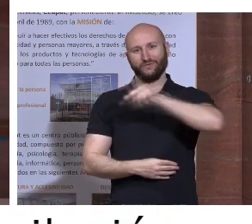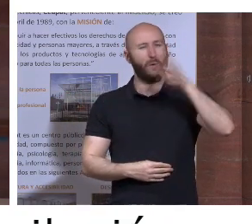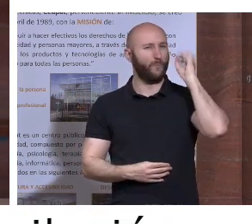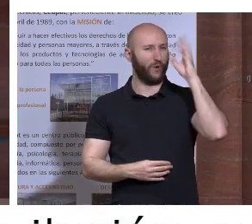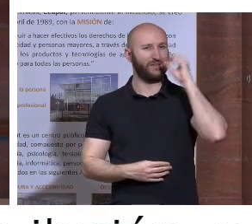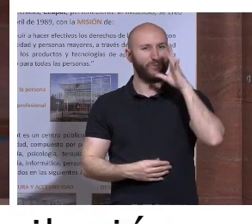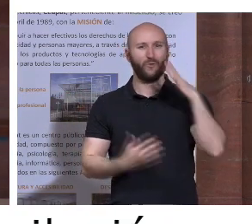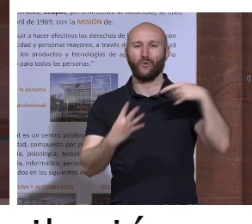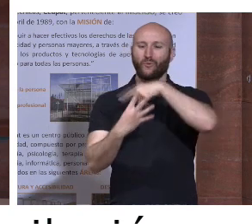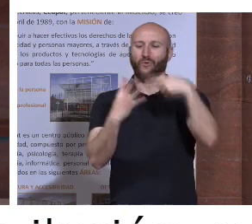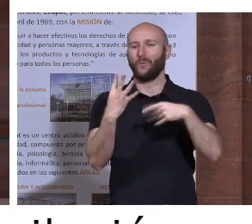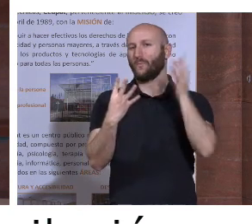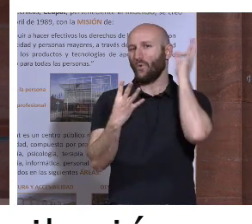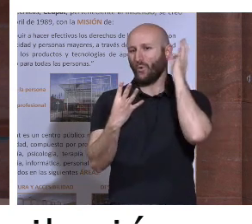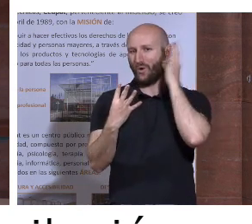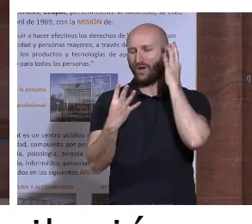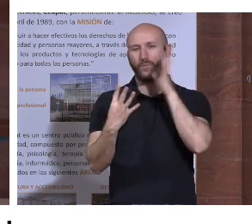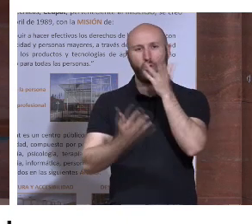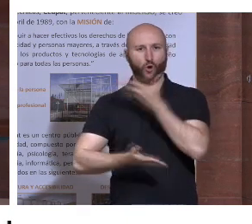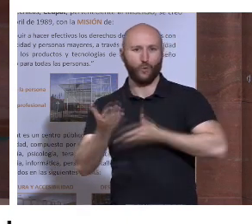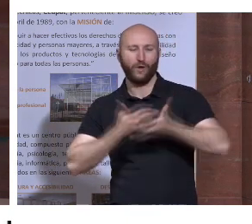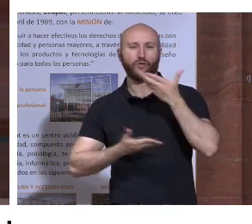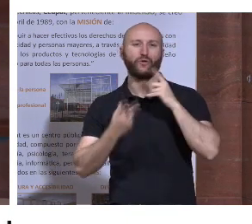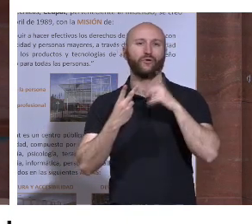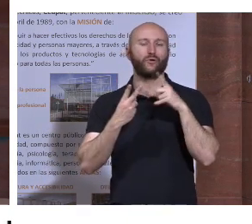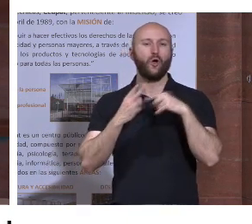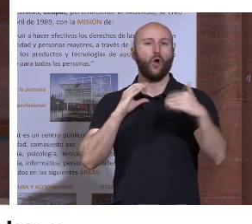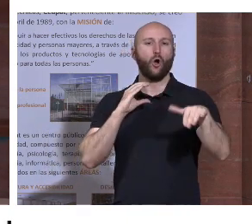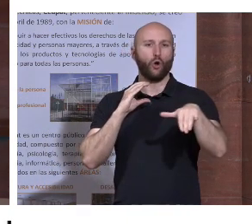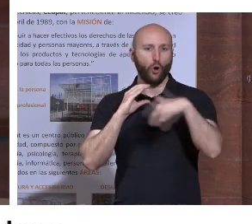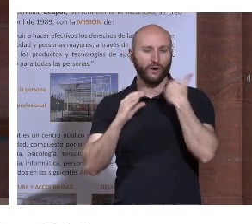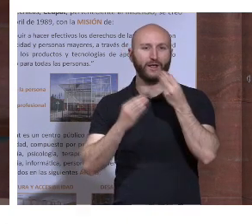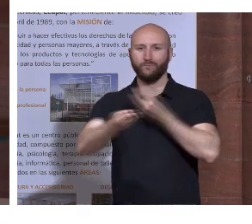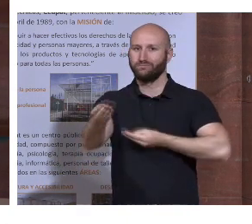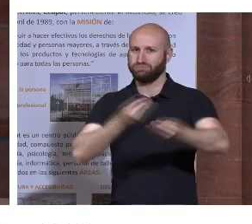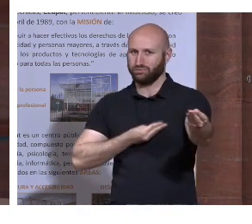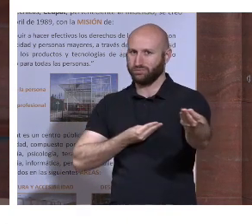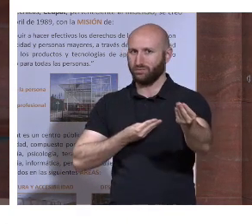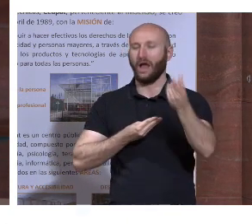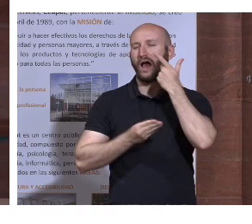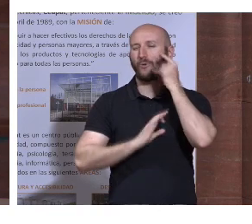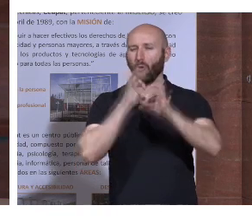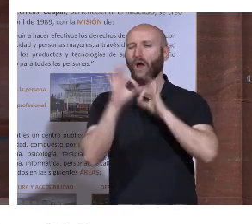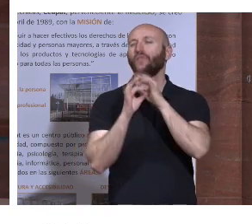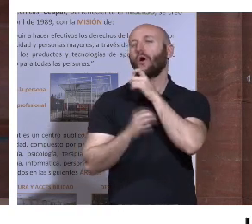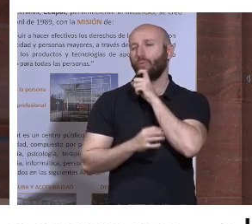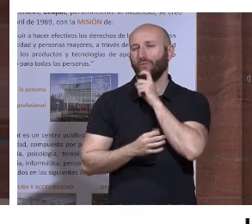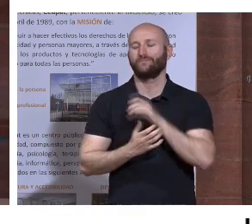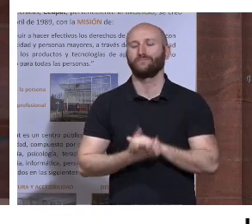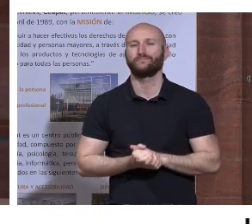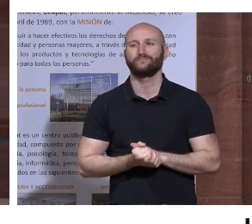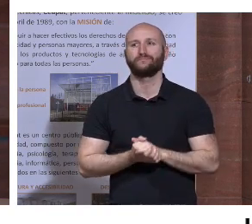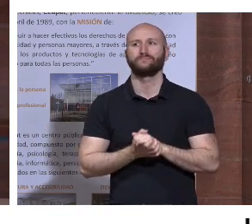todo mujeres, su colaboración, su intercambio de correos, el ver cómo lo íbamos a organizar. Lo